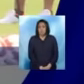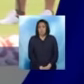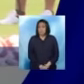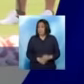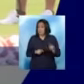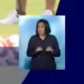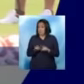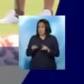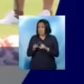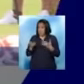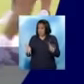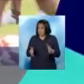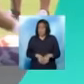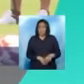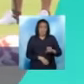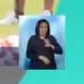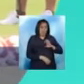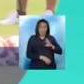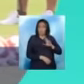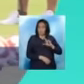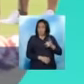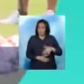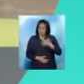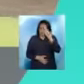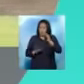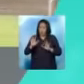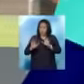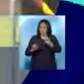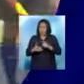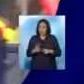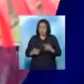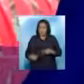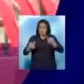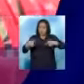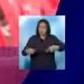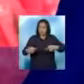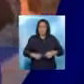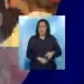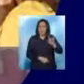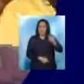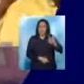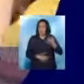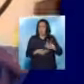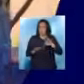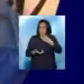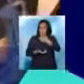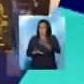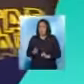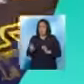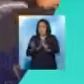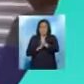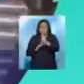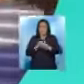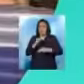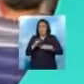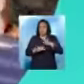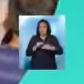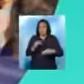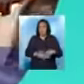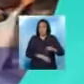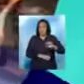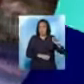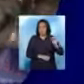Y también Ricardo Gareca define la oncena que enfrentará mañana Uruguay por las eliminatorias al Mundial de Rusia. Con